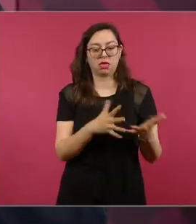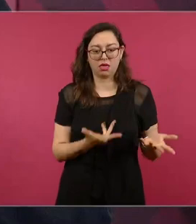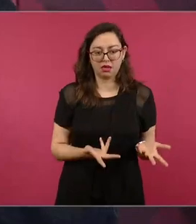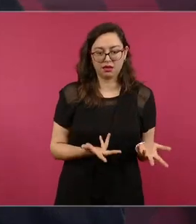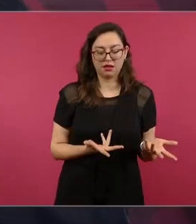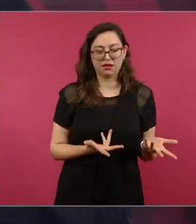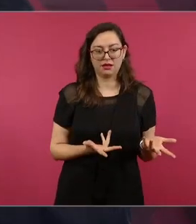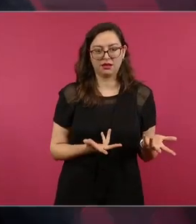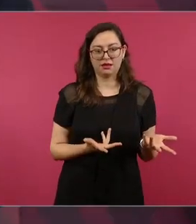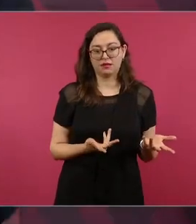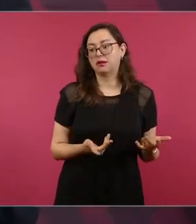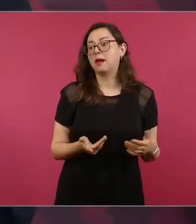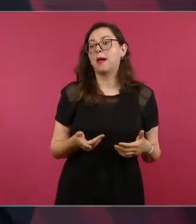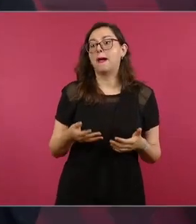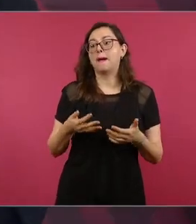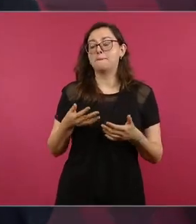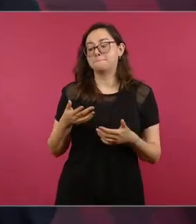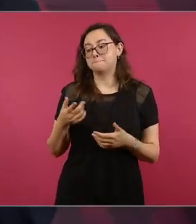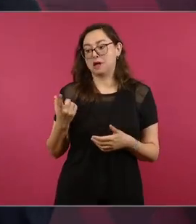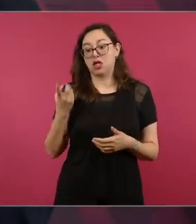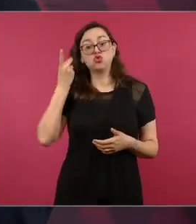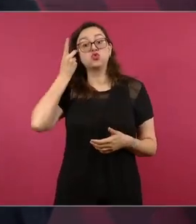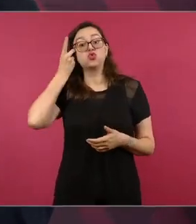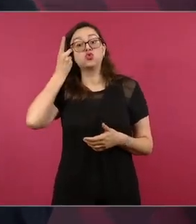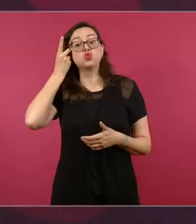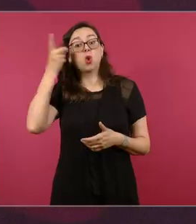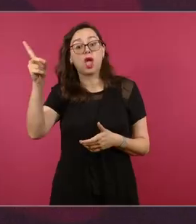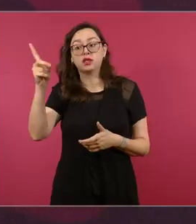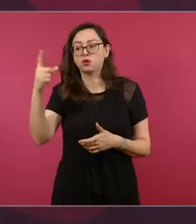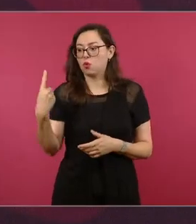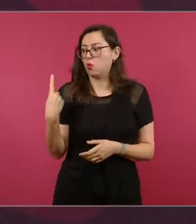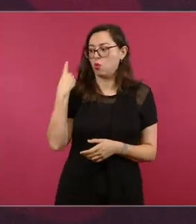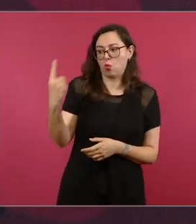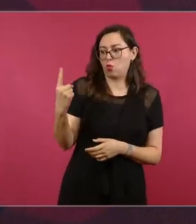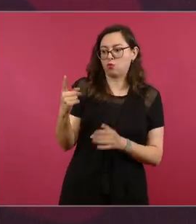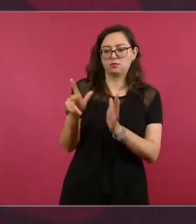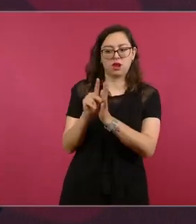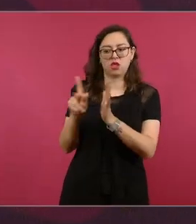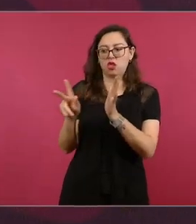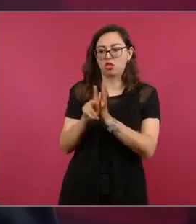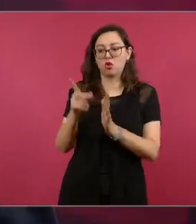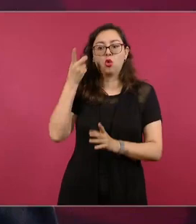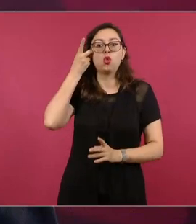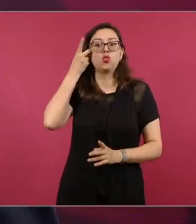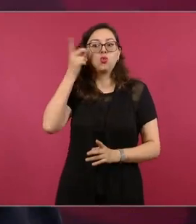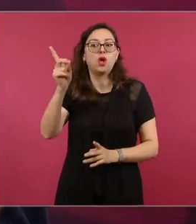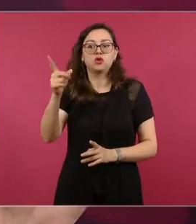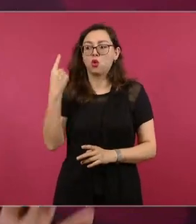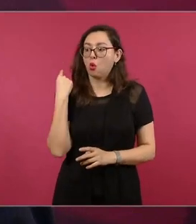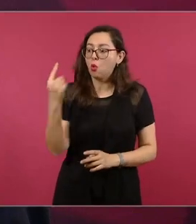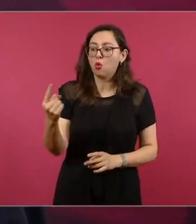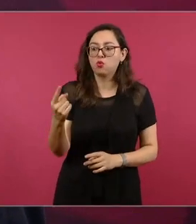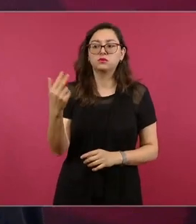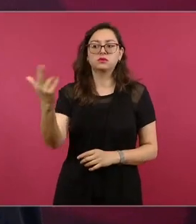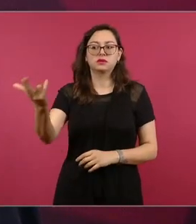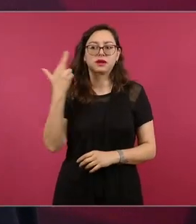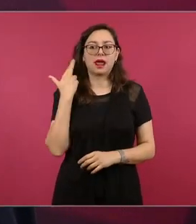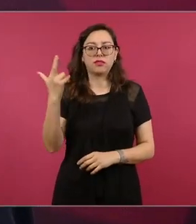o la radio o la televisión muy pocos